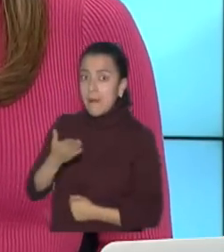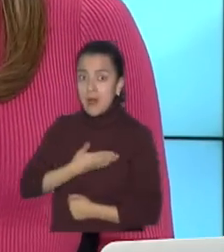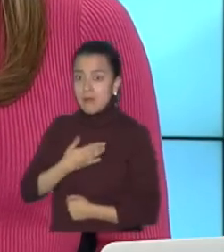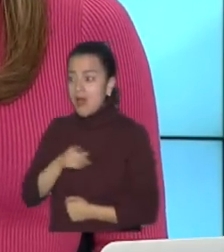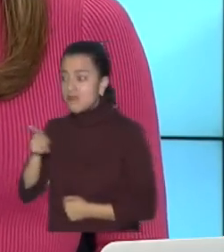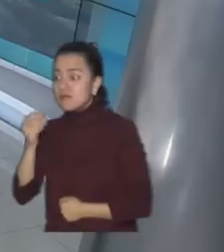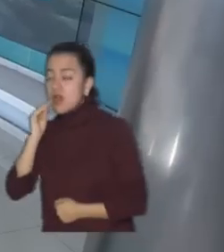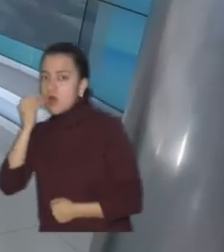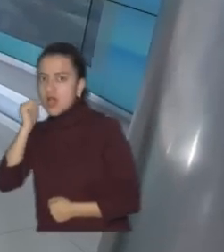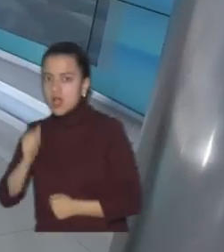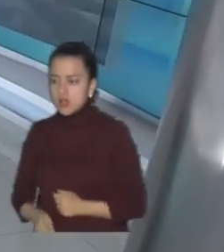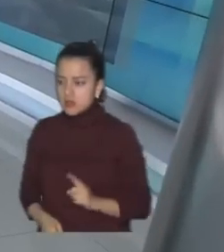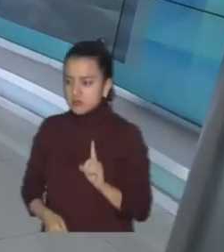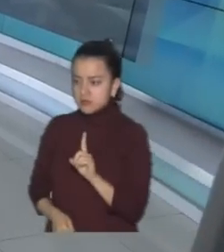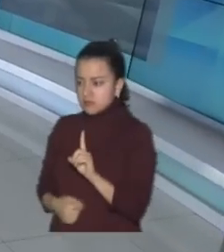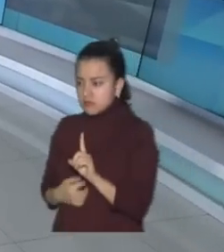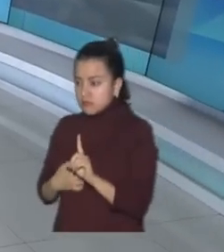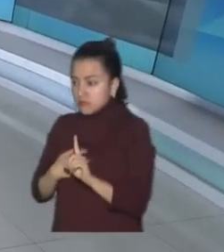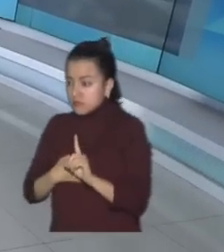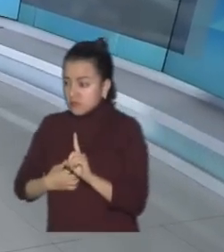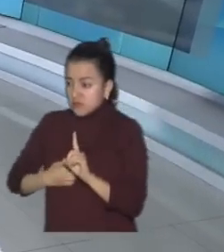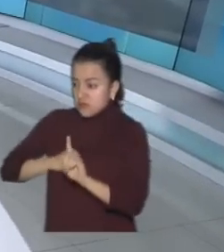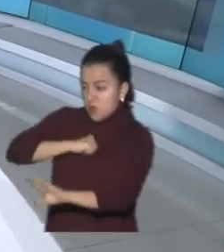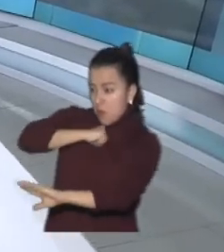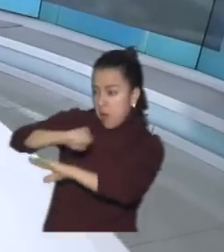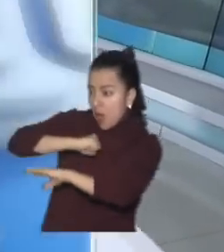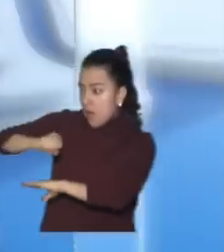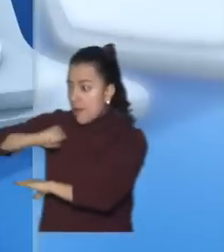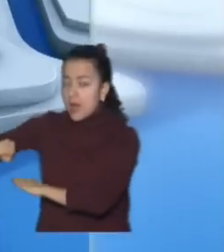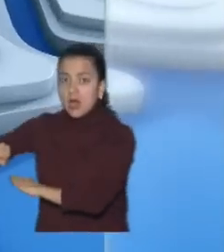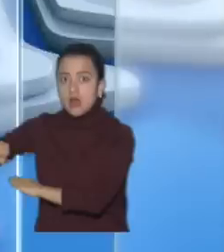Bogotá. Luisa Fernández, buenos días. ¿Qué pasó con este joven?